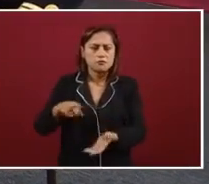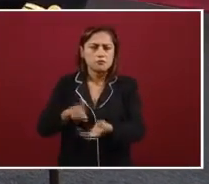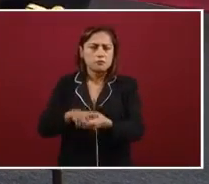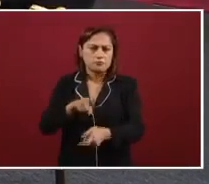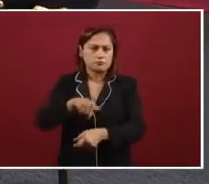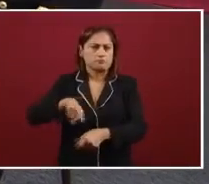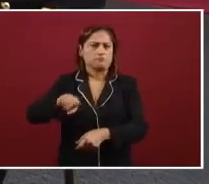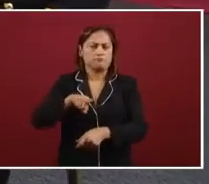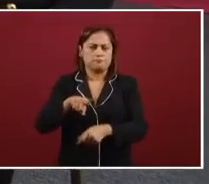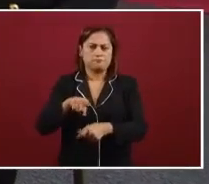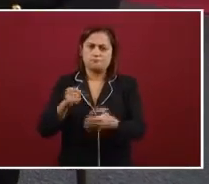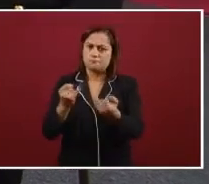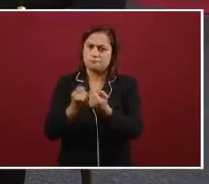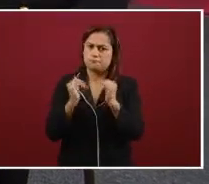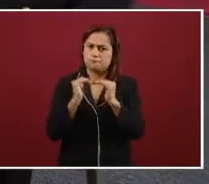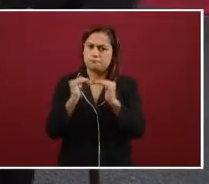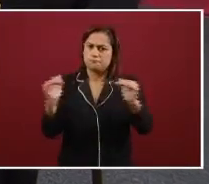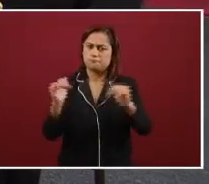esta